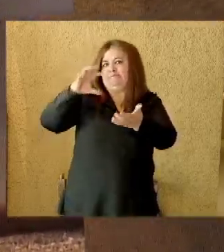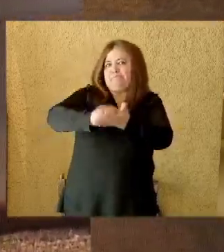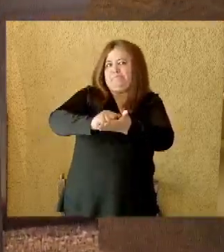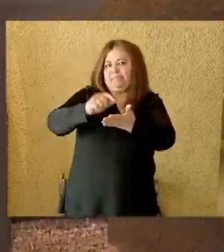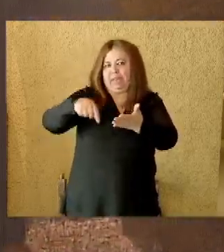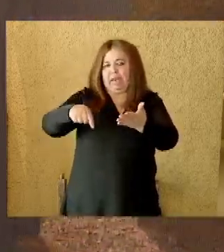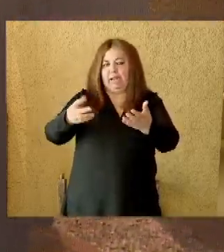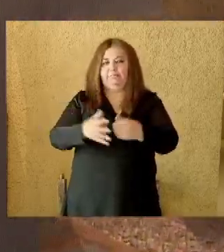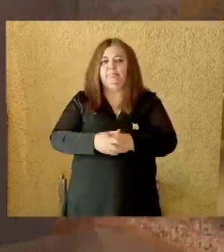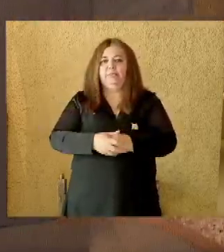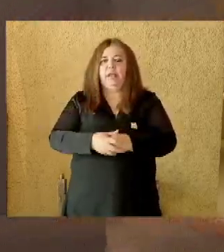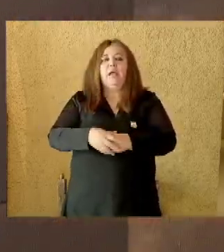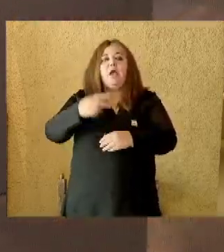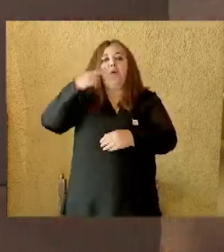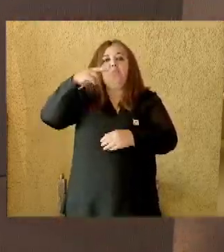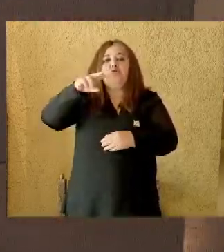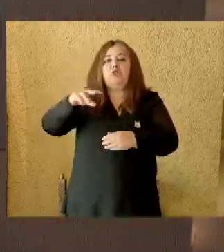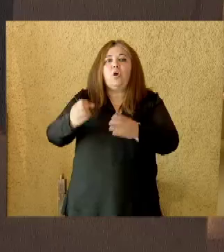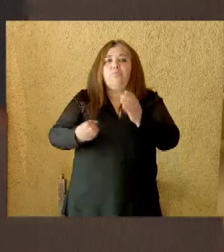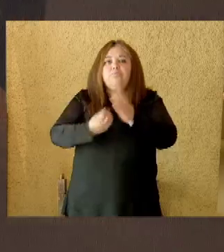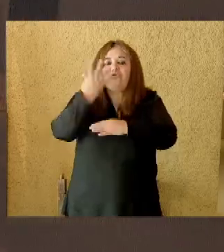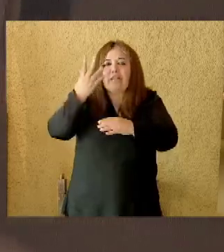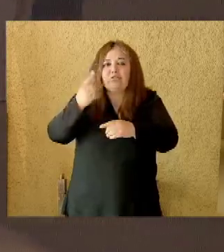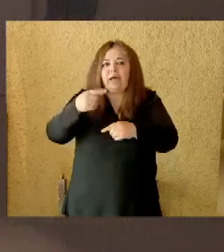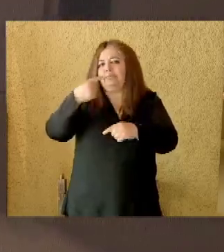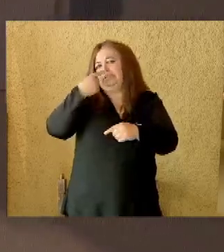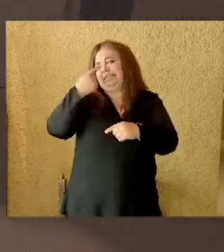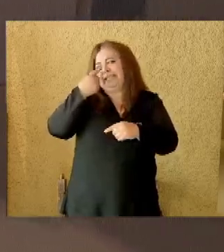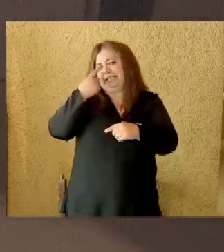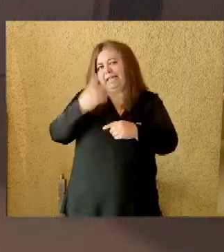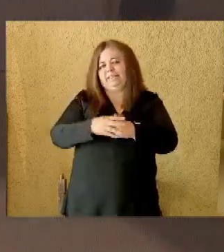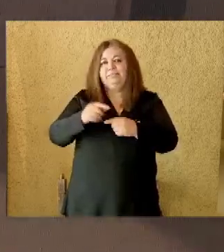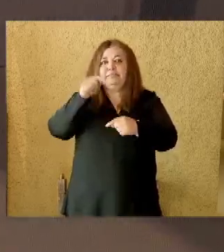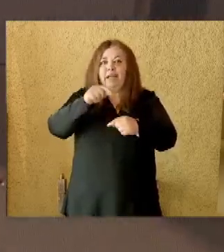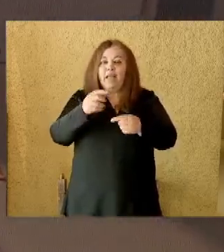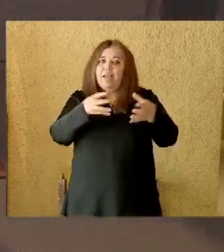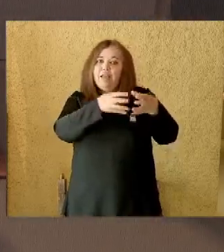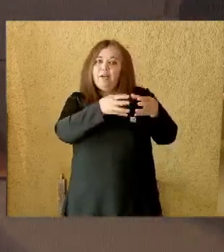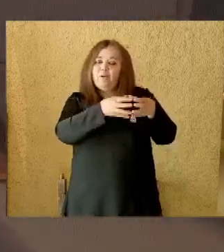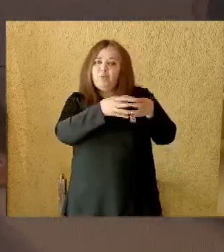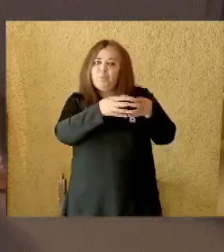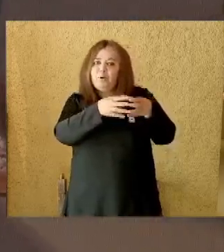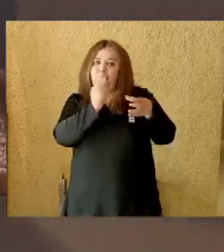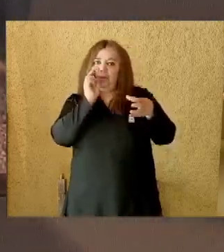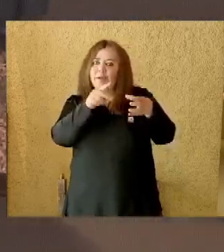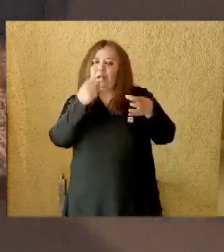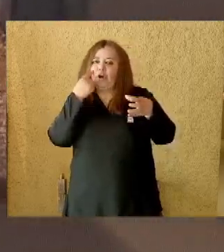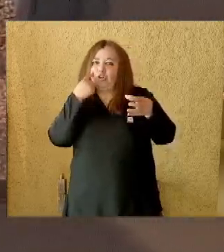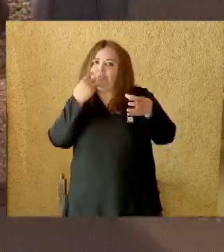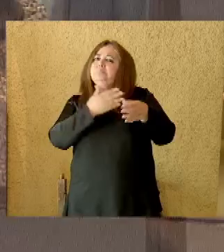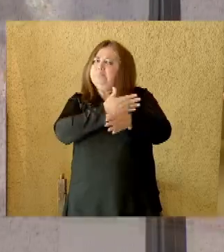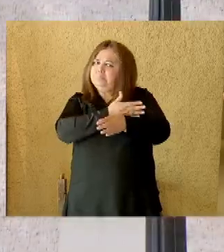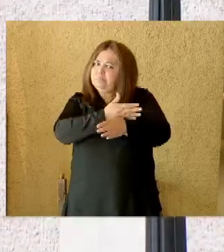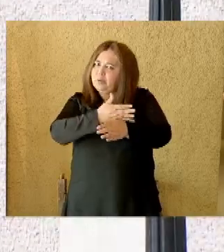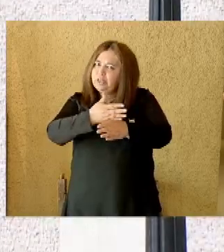interesante el Museo del Área Fundacional, y acá nos damos el lujo de conocerlo un poco. Vamos a seguir de todas maneras